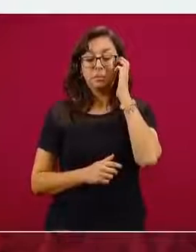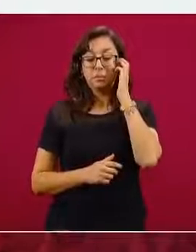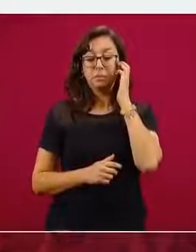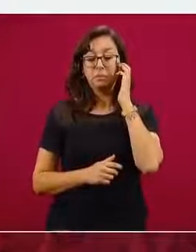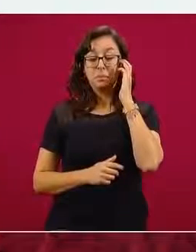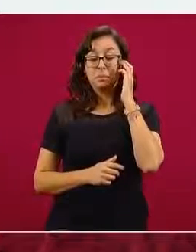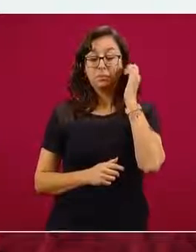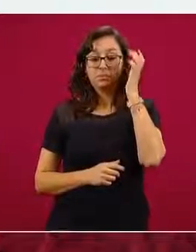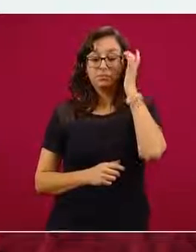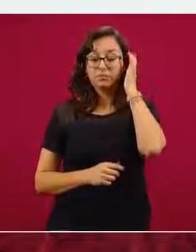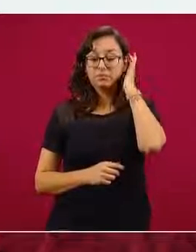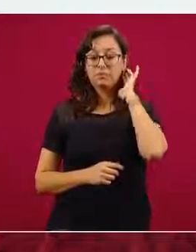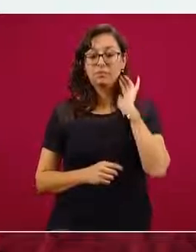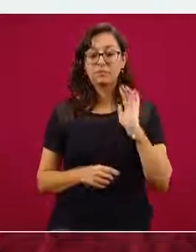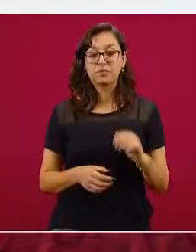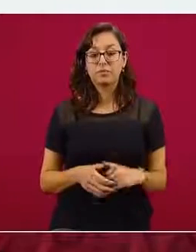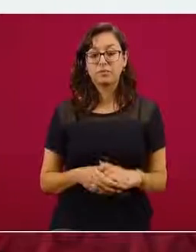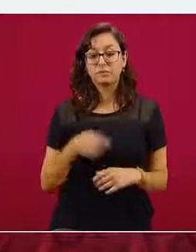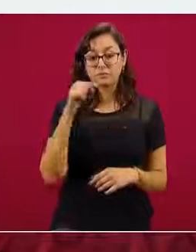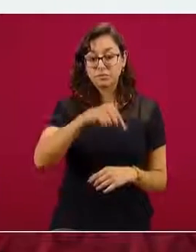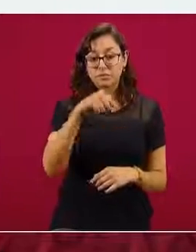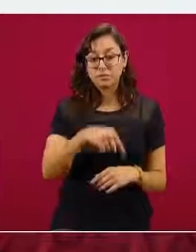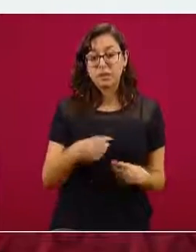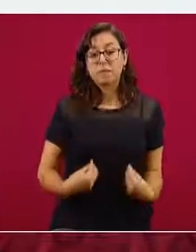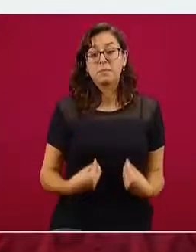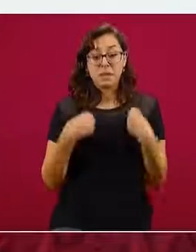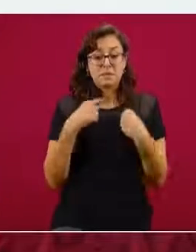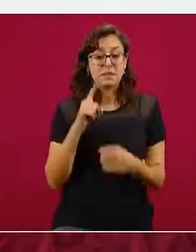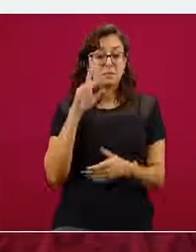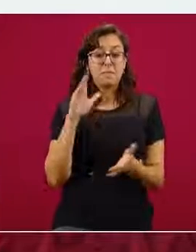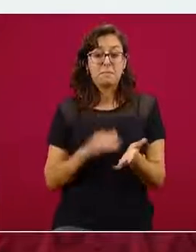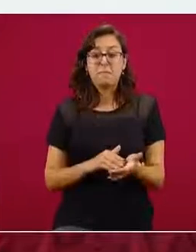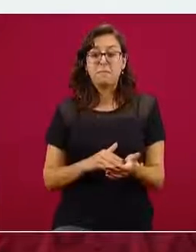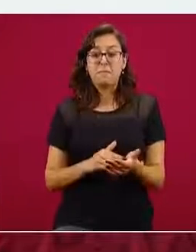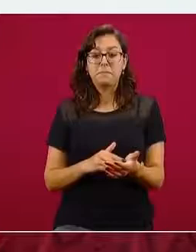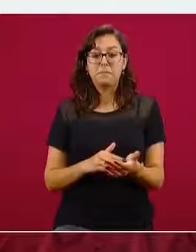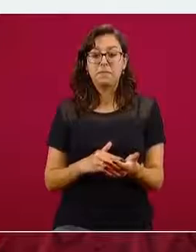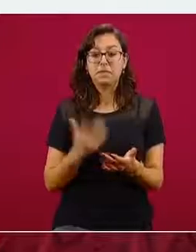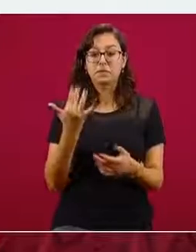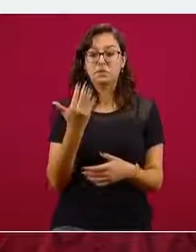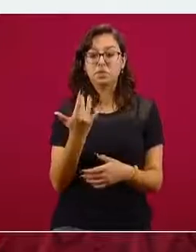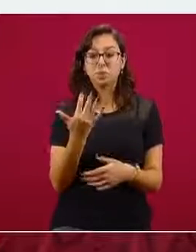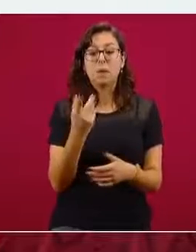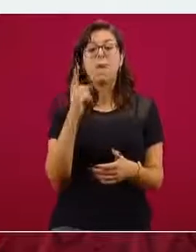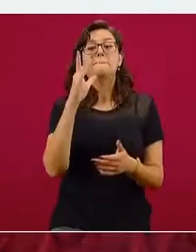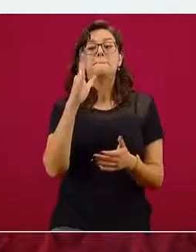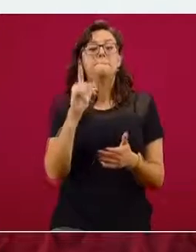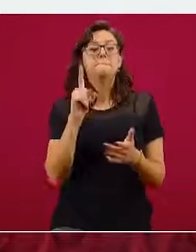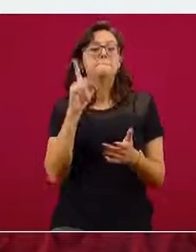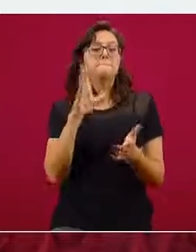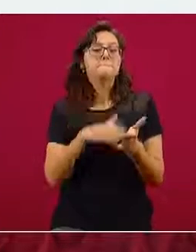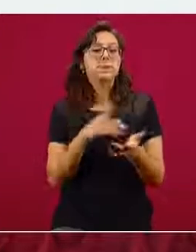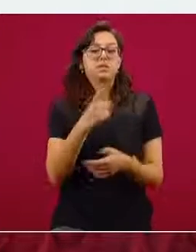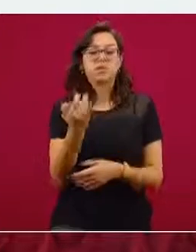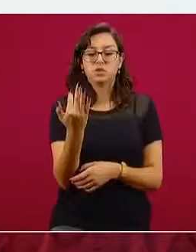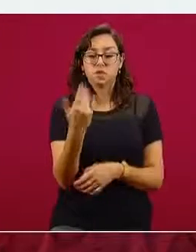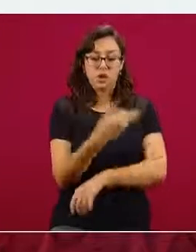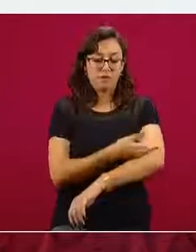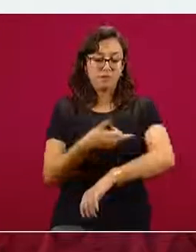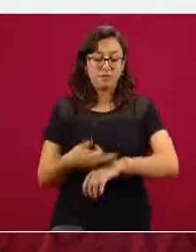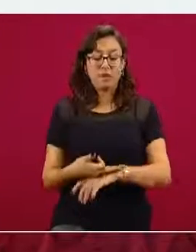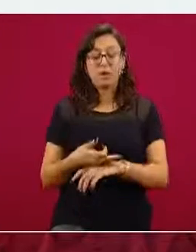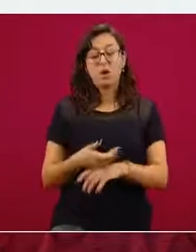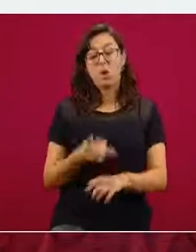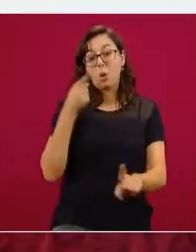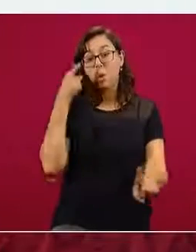En esta colonia habitan más o menos 1.150 familias y el objetivo es que al cierre del año